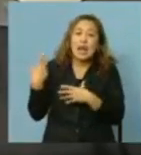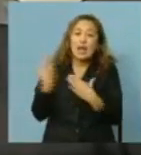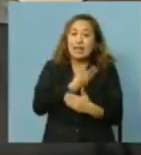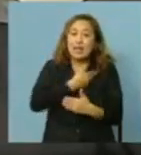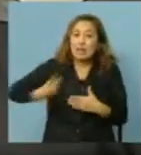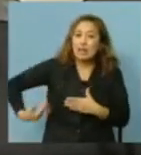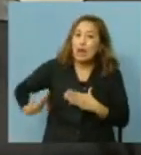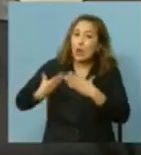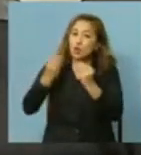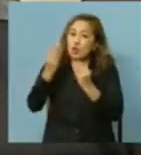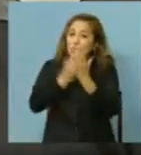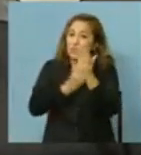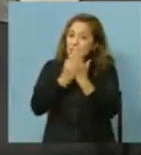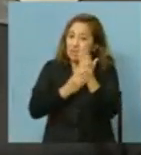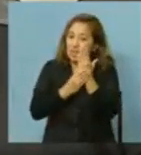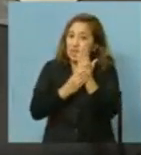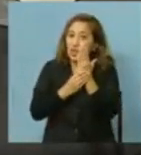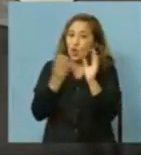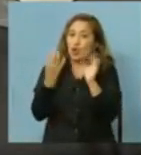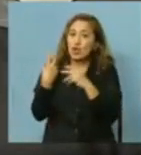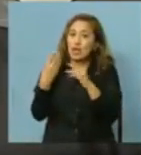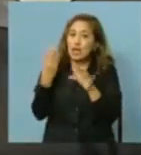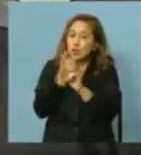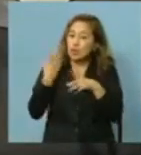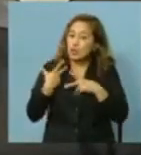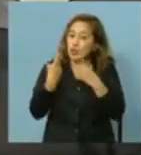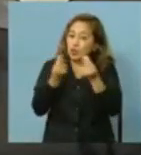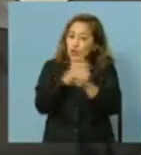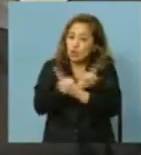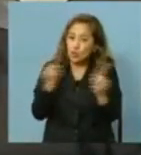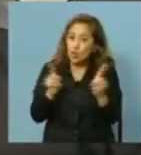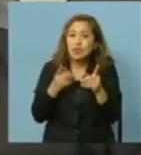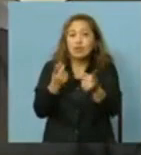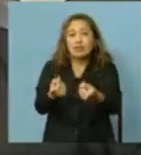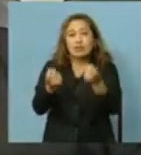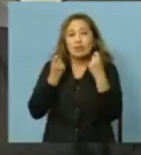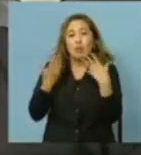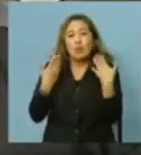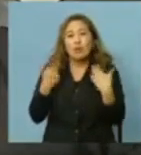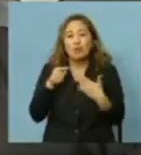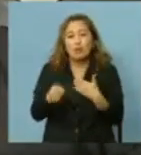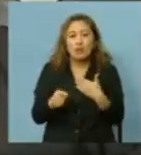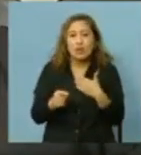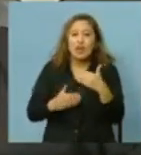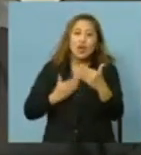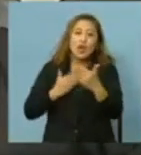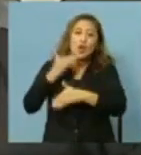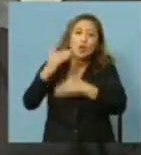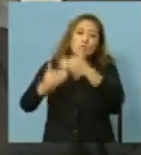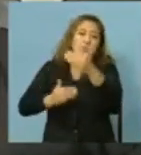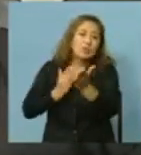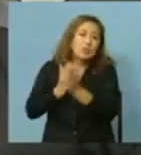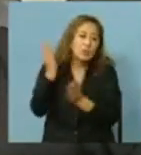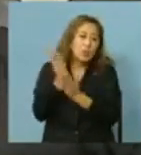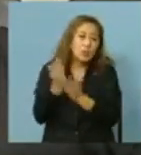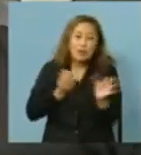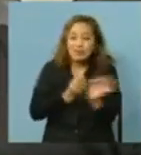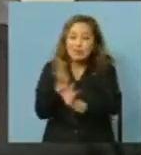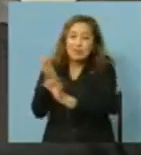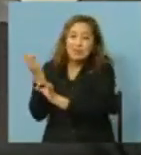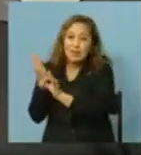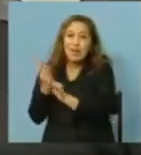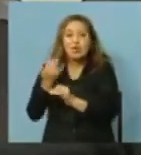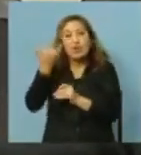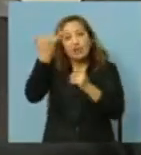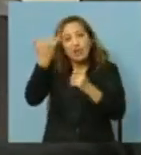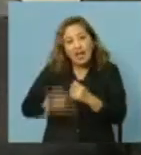económica de parte del Ministerio de Educación hace 10 años, y que necesitamos para poder seguir con nuestro dictado de clases tener